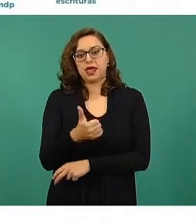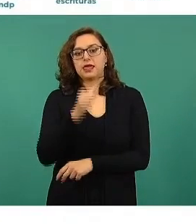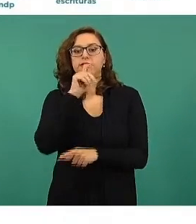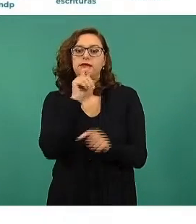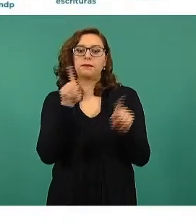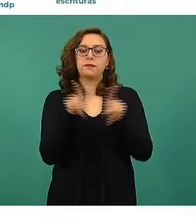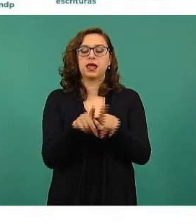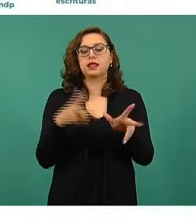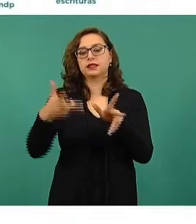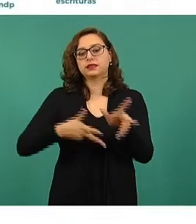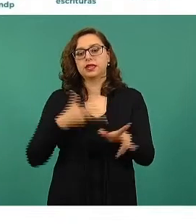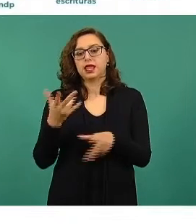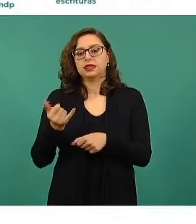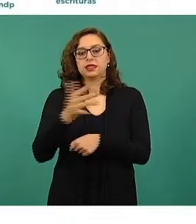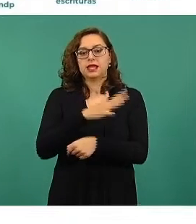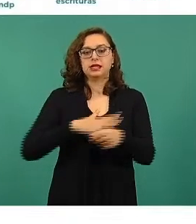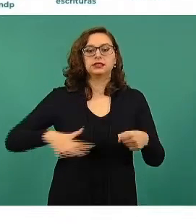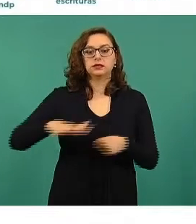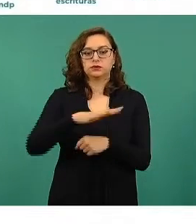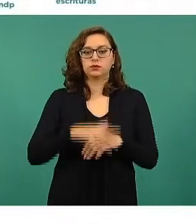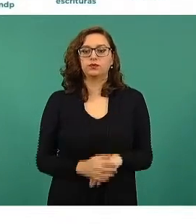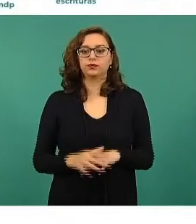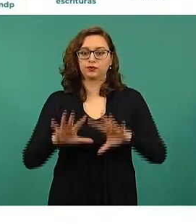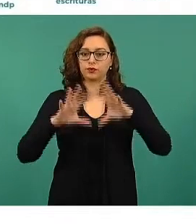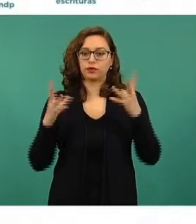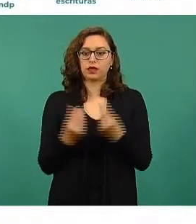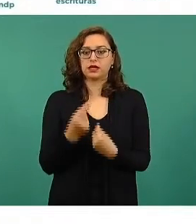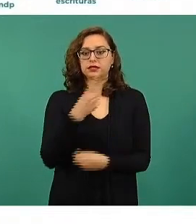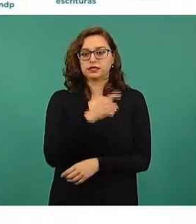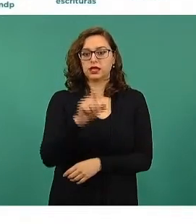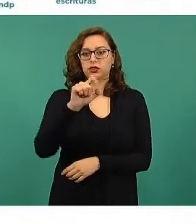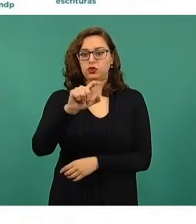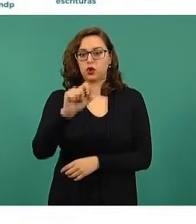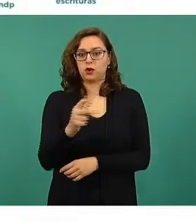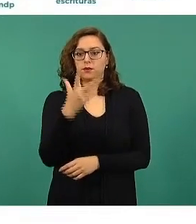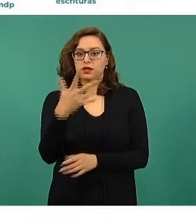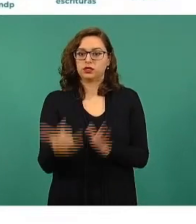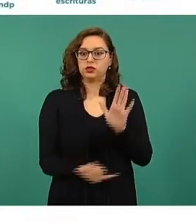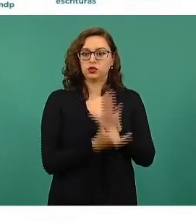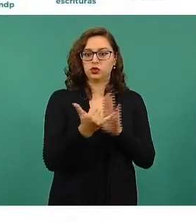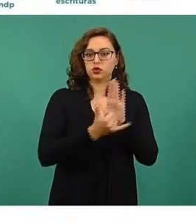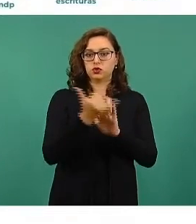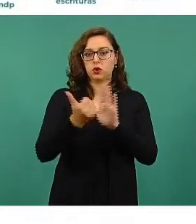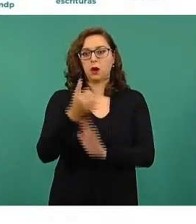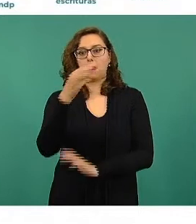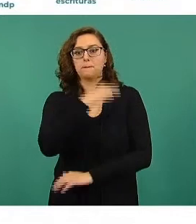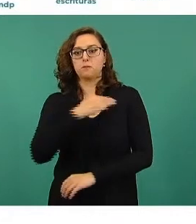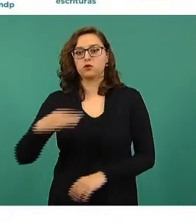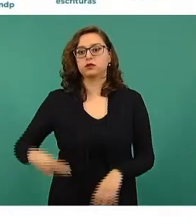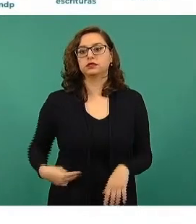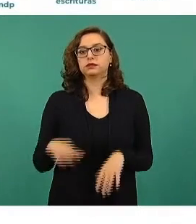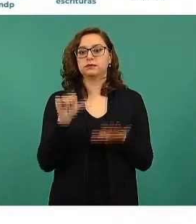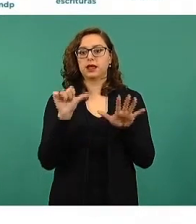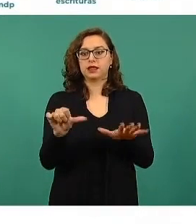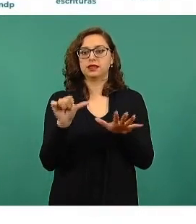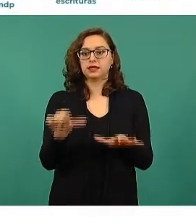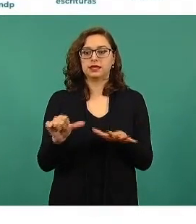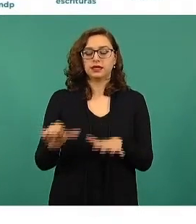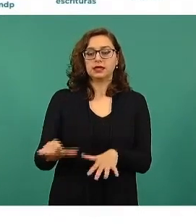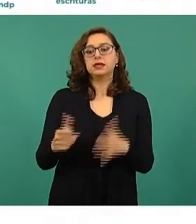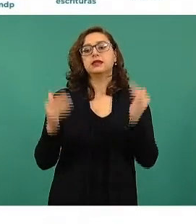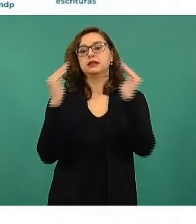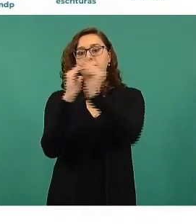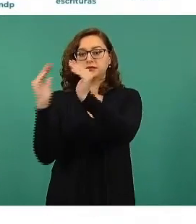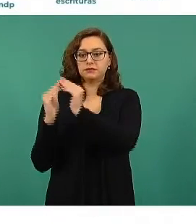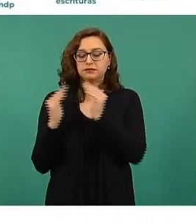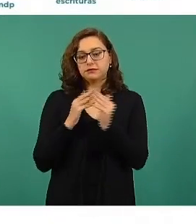Istmo. Fueron en ese entonces 128 obras, 16 planes municipales, 50.000 acciones, más de 50.000